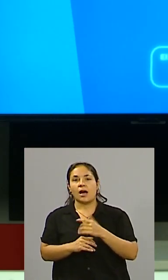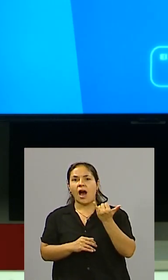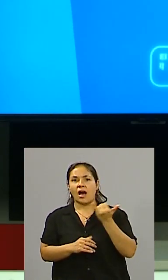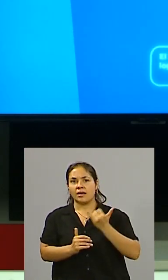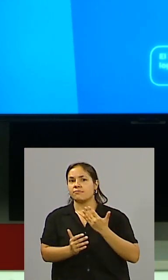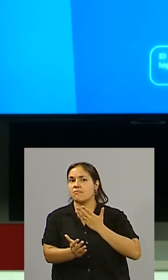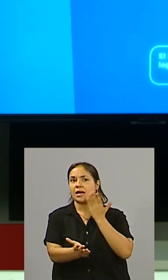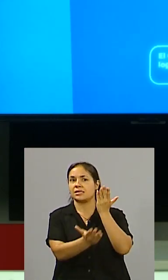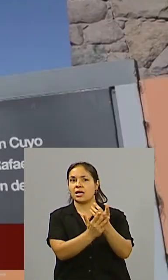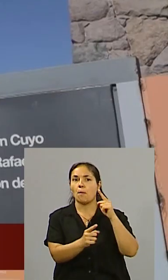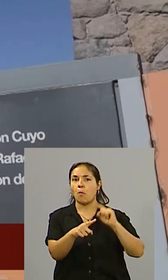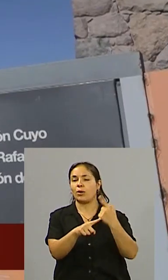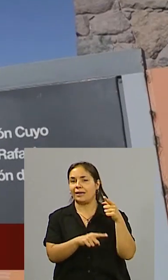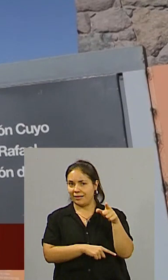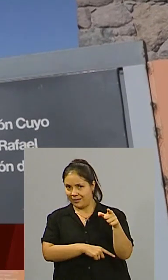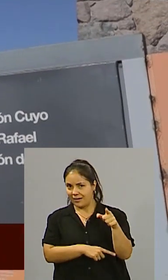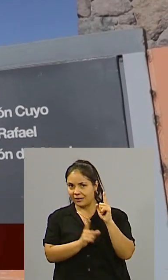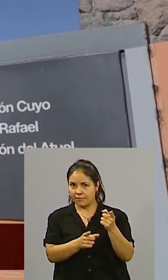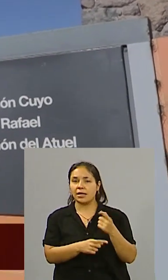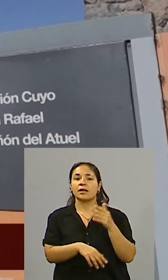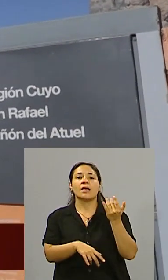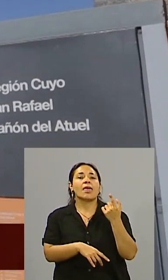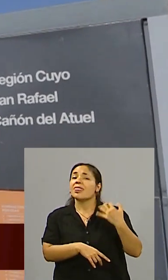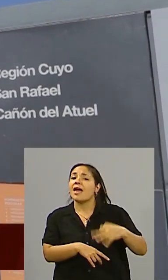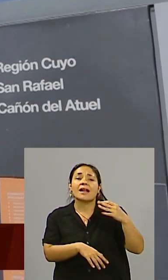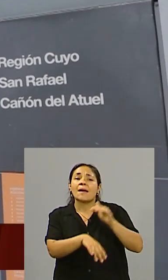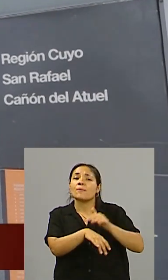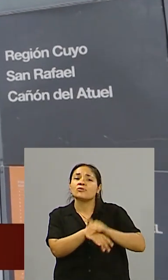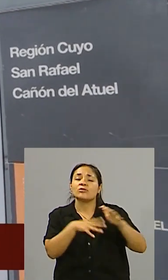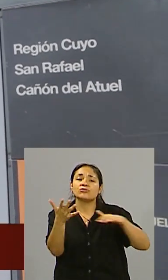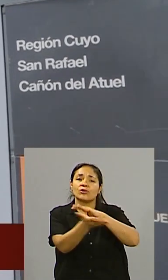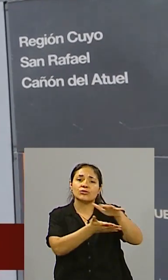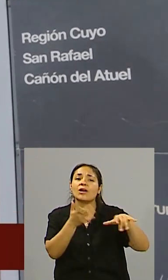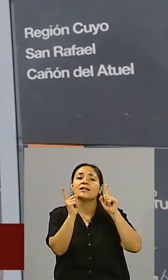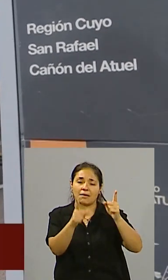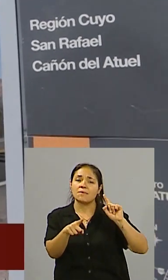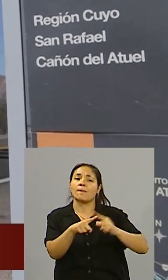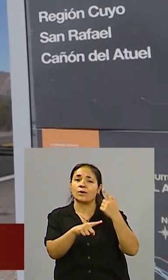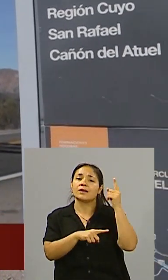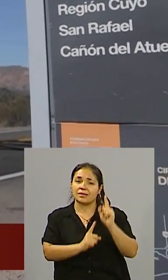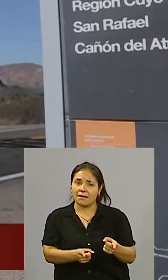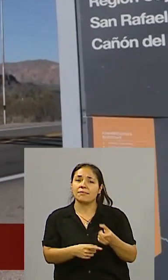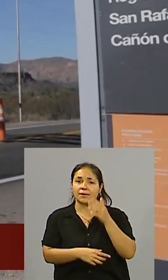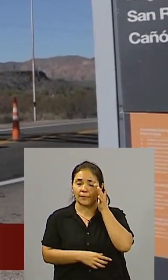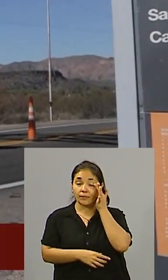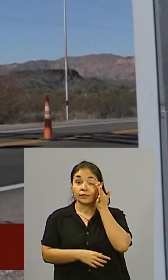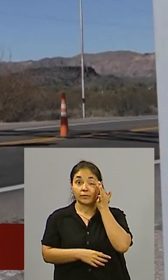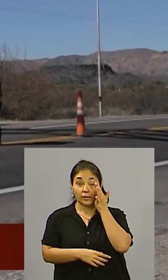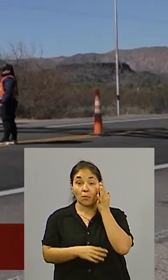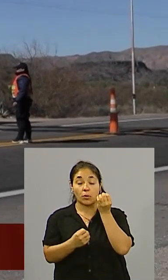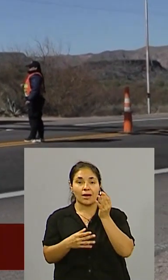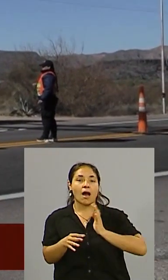¿no?, en materia de responsabilidad social y también política. Uh-huh. Y digo esto porque hemos vivido años